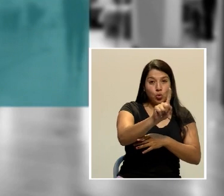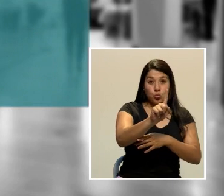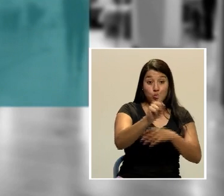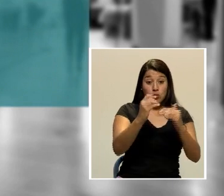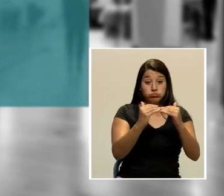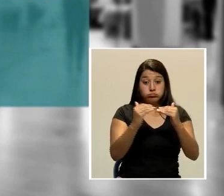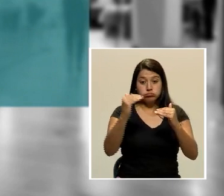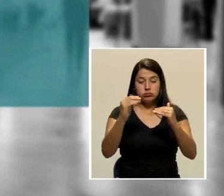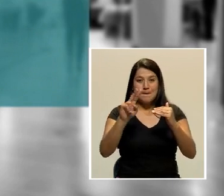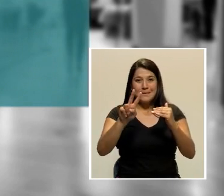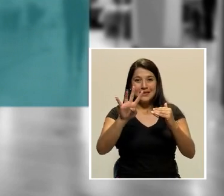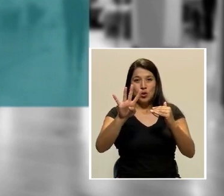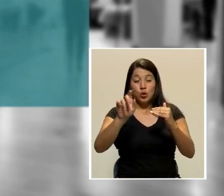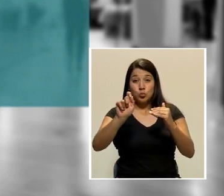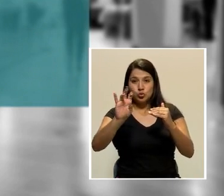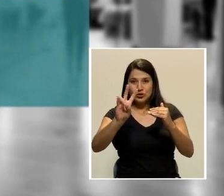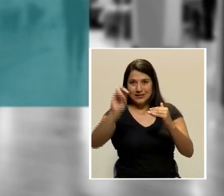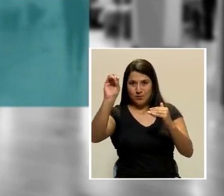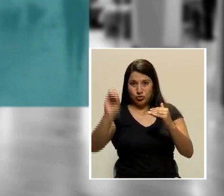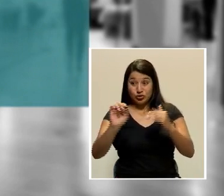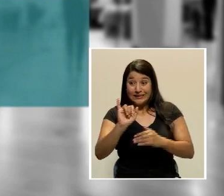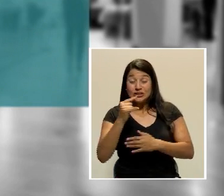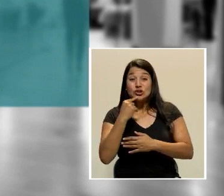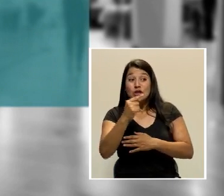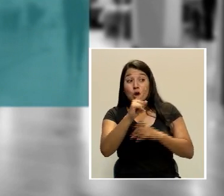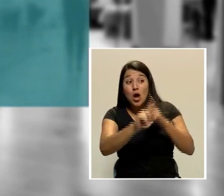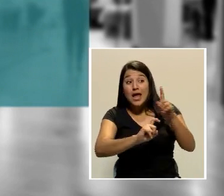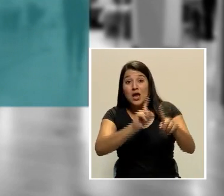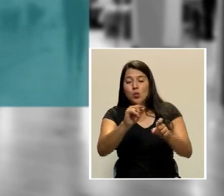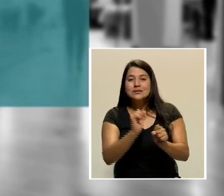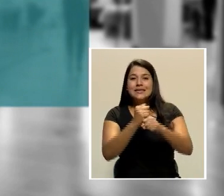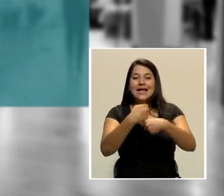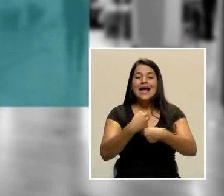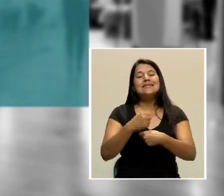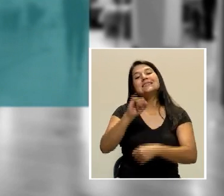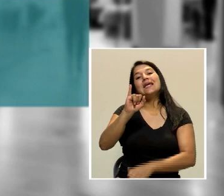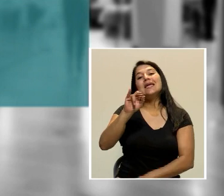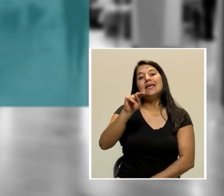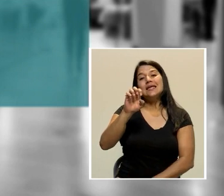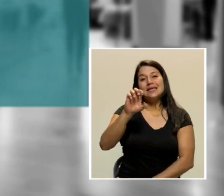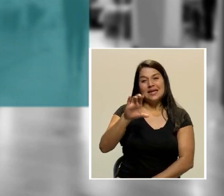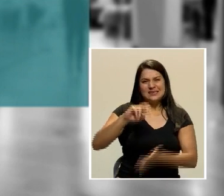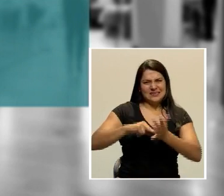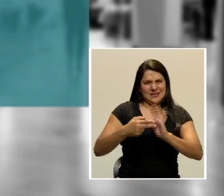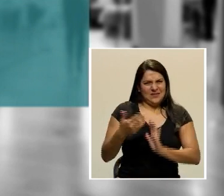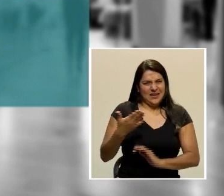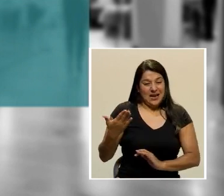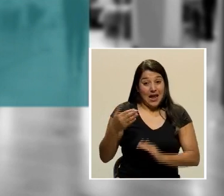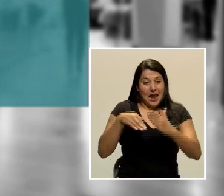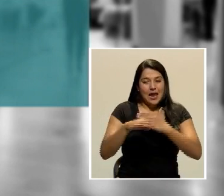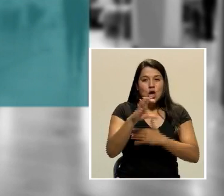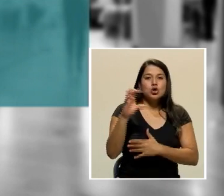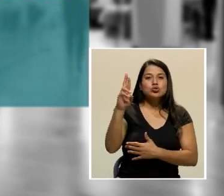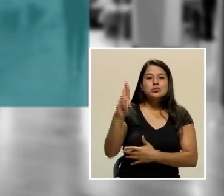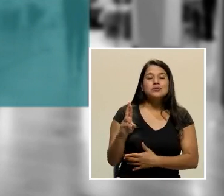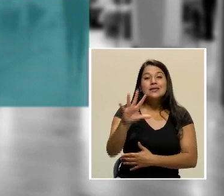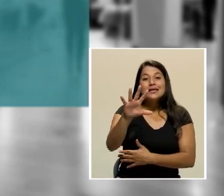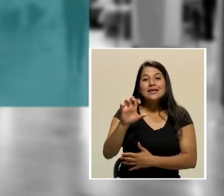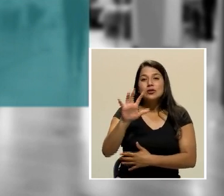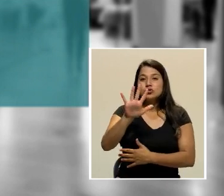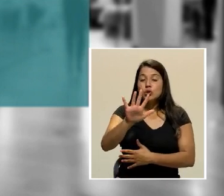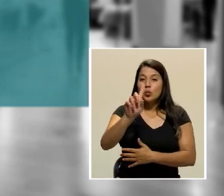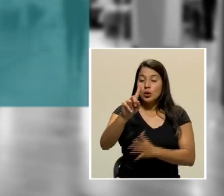Así lo reveló la encuesta continua de empleo del segundo trimestre realizada por el INEC. Eso significa que en el país hay 551,000 personas